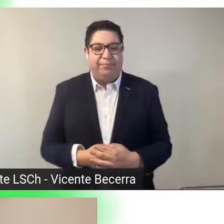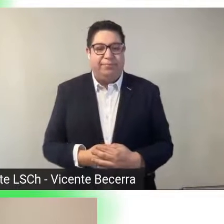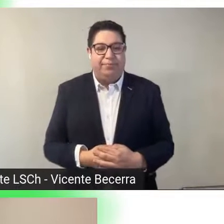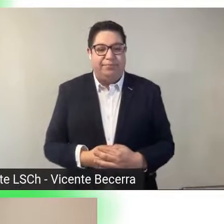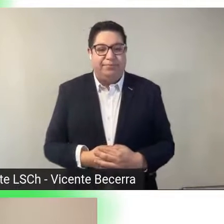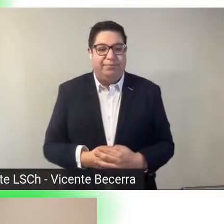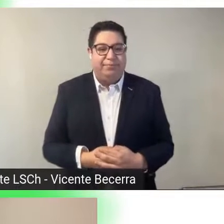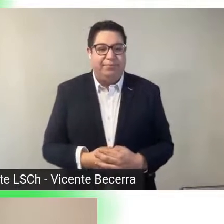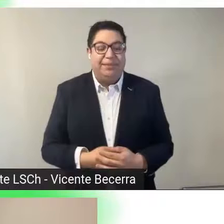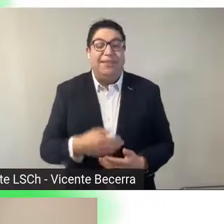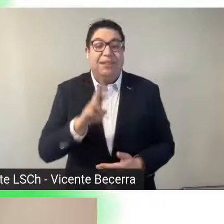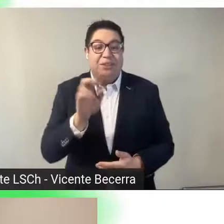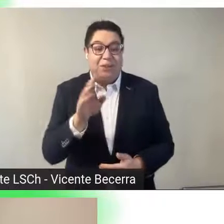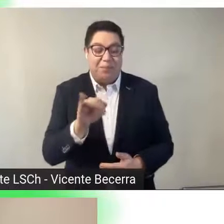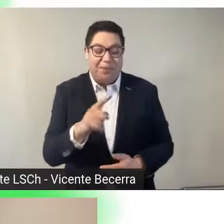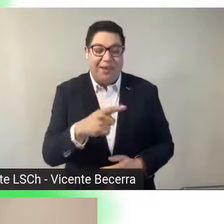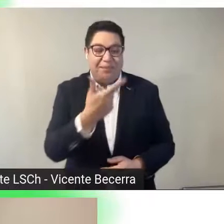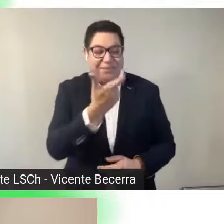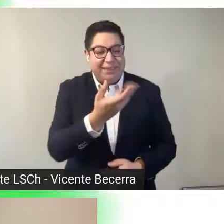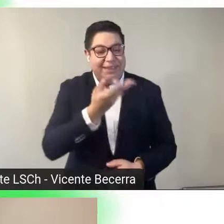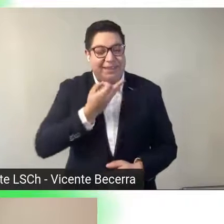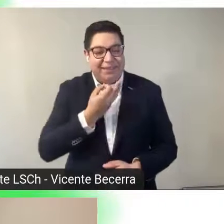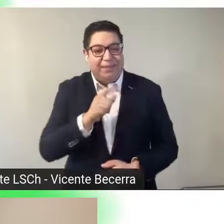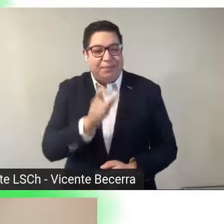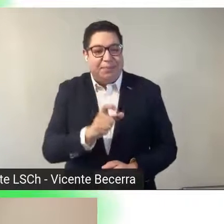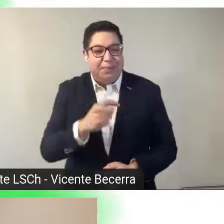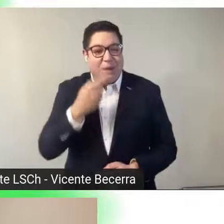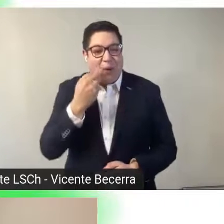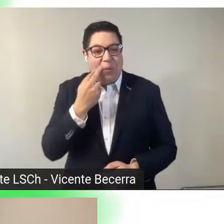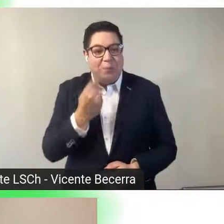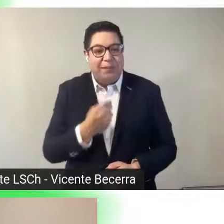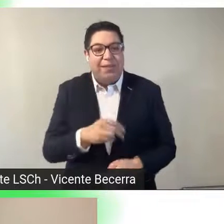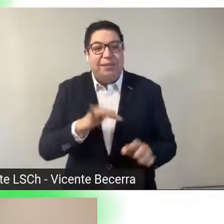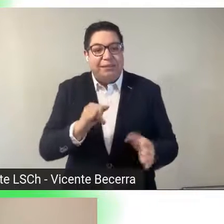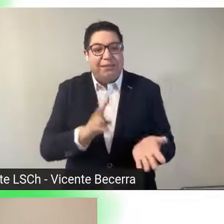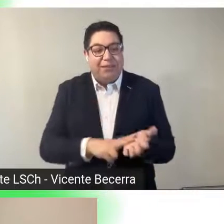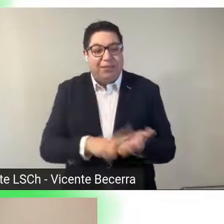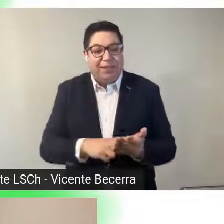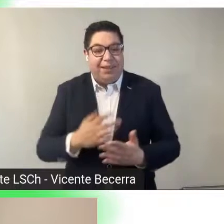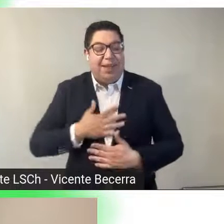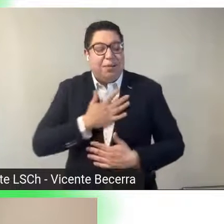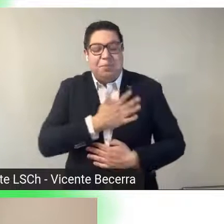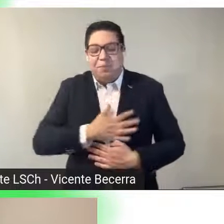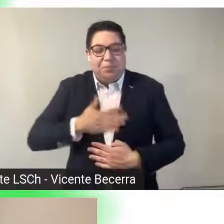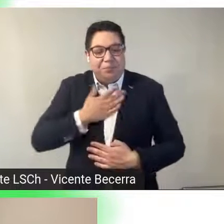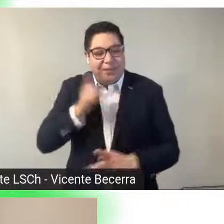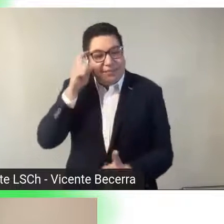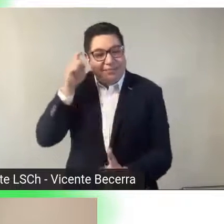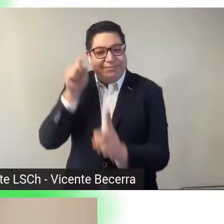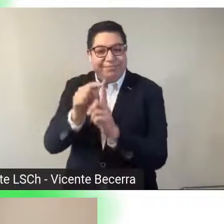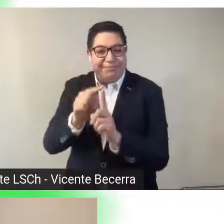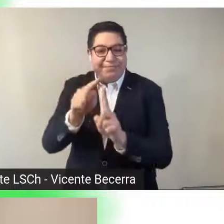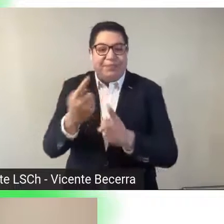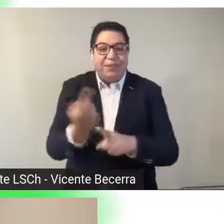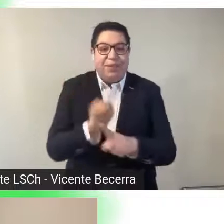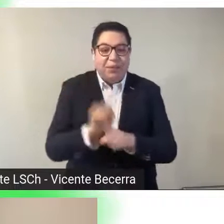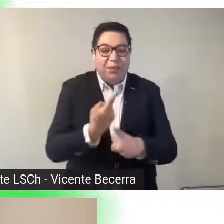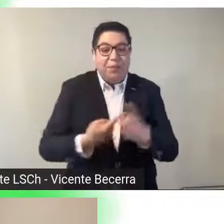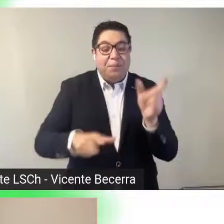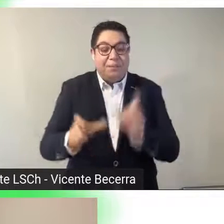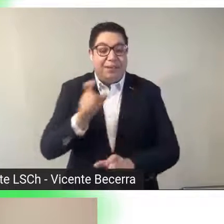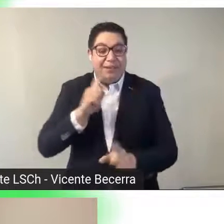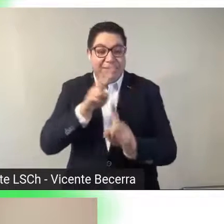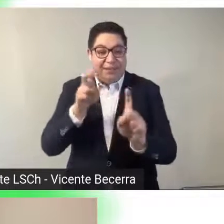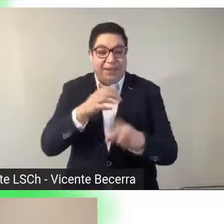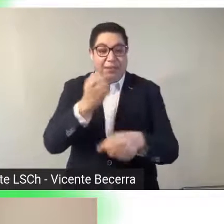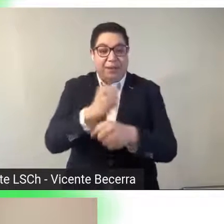Roma, gracias por la pregunta. Decirte que siempre voy a estar encantada de poder conversar con quien corresponda